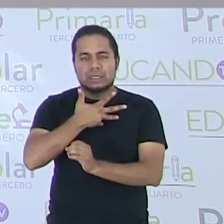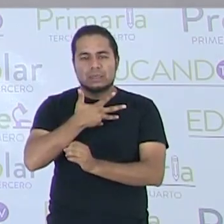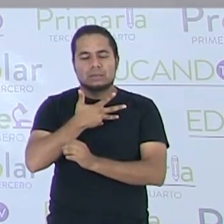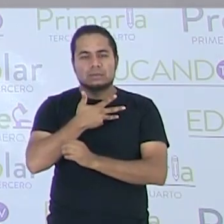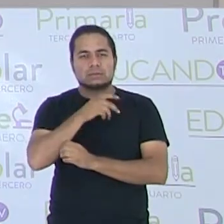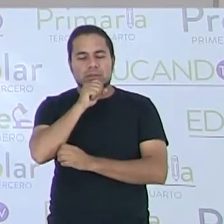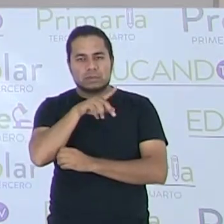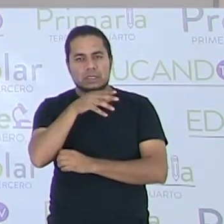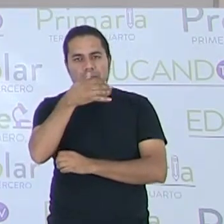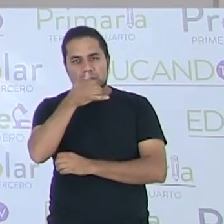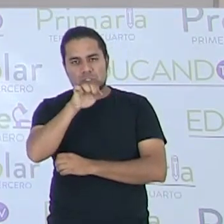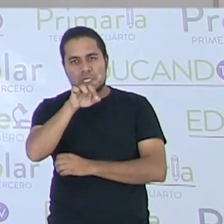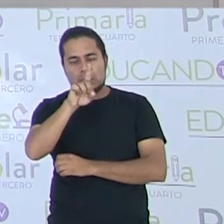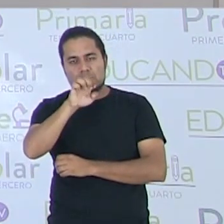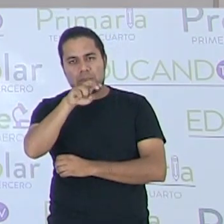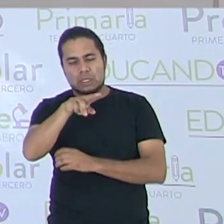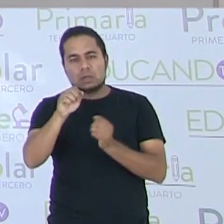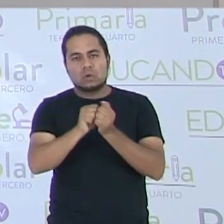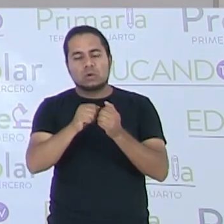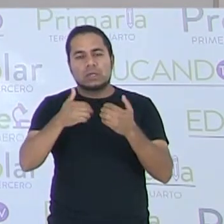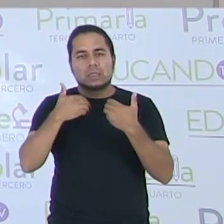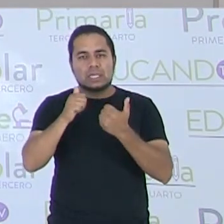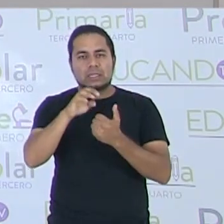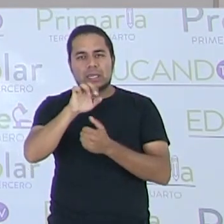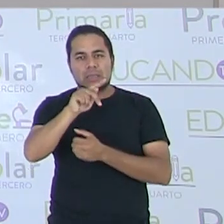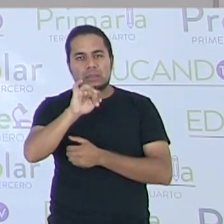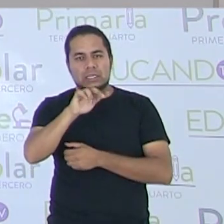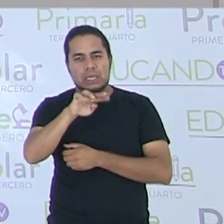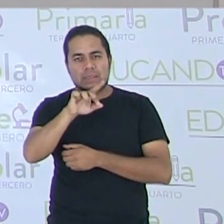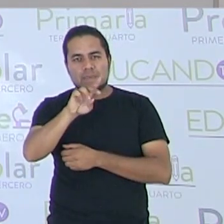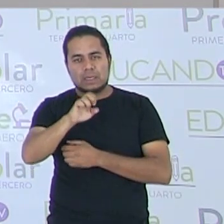Yenden rima con entienden.